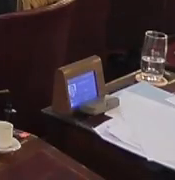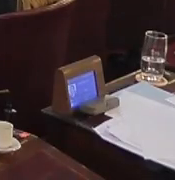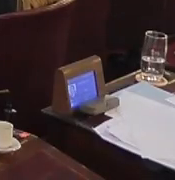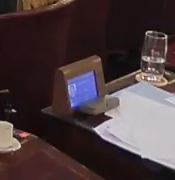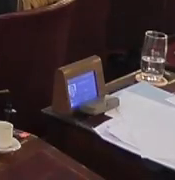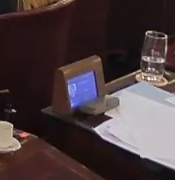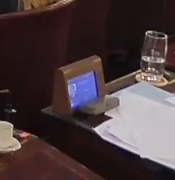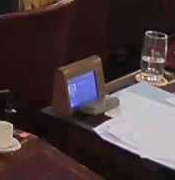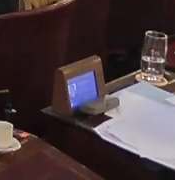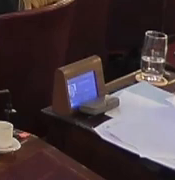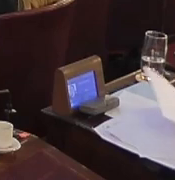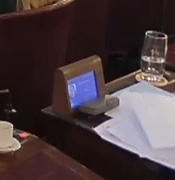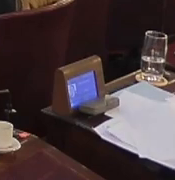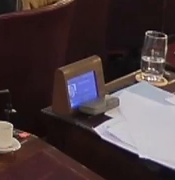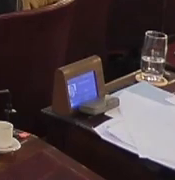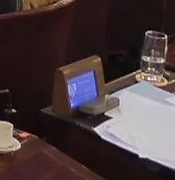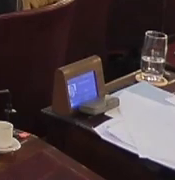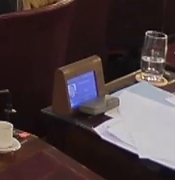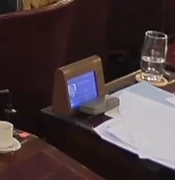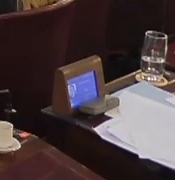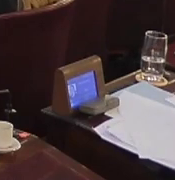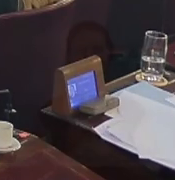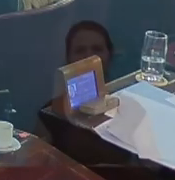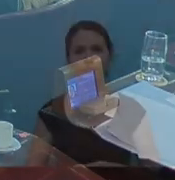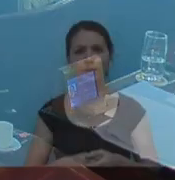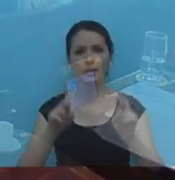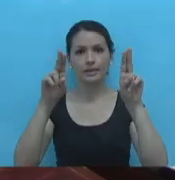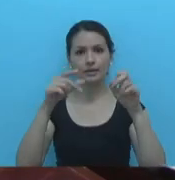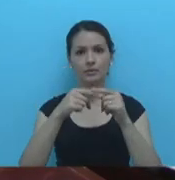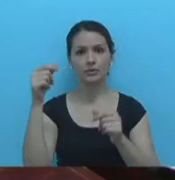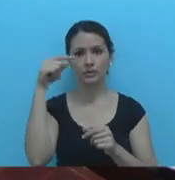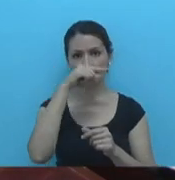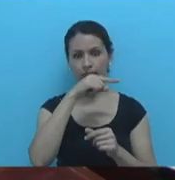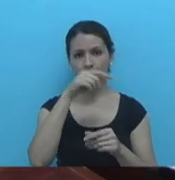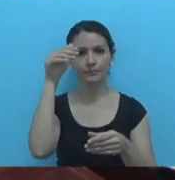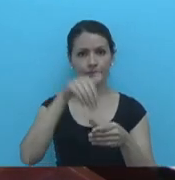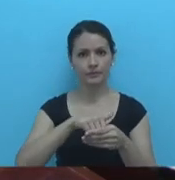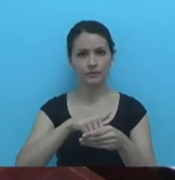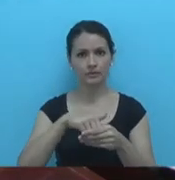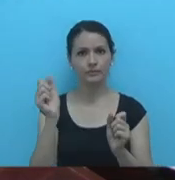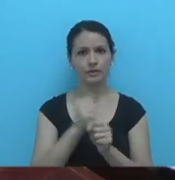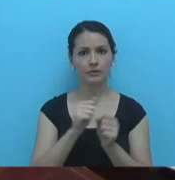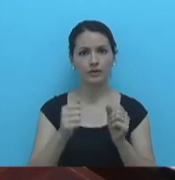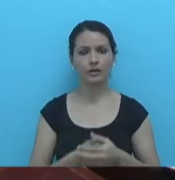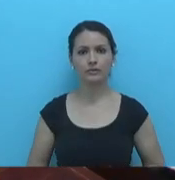Asunto número 6. A votación, aprobado. Asunto número 7. A votación,